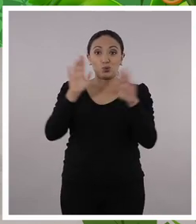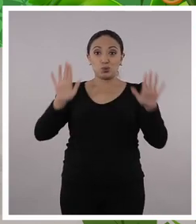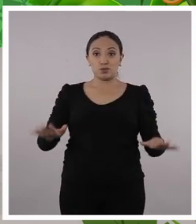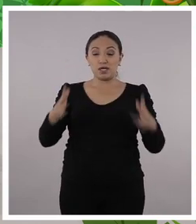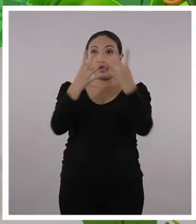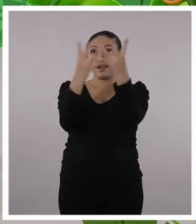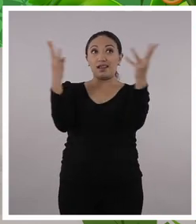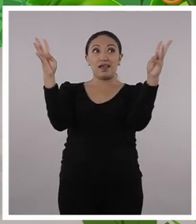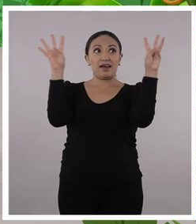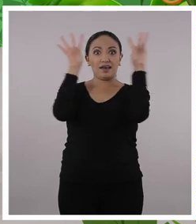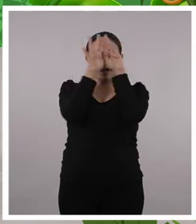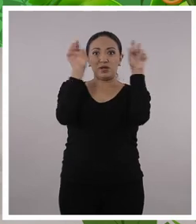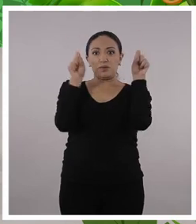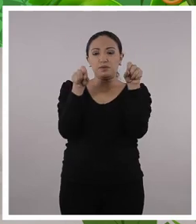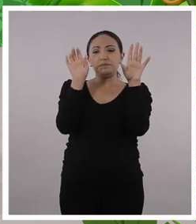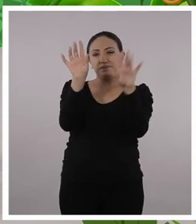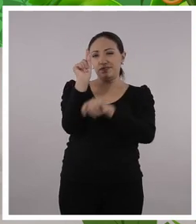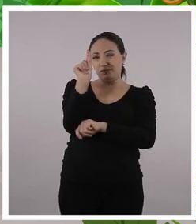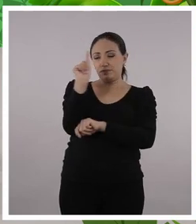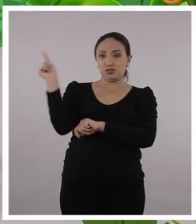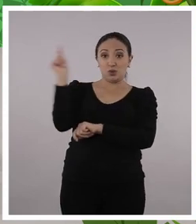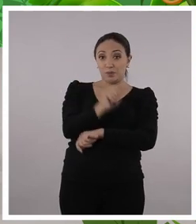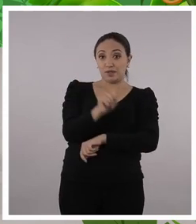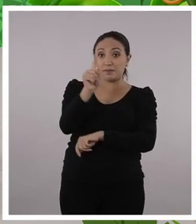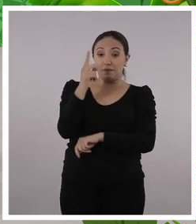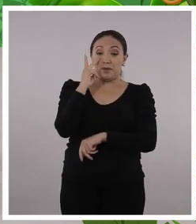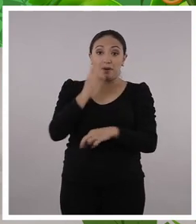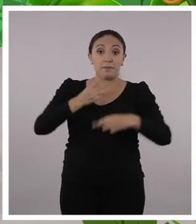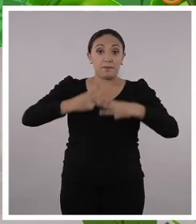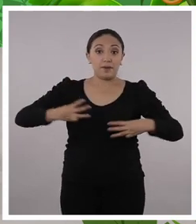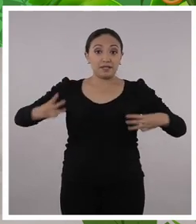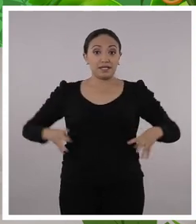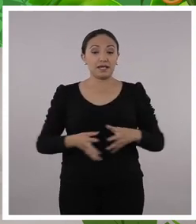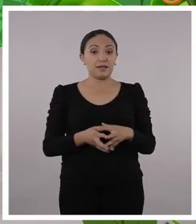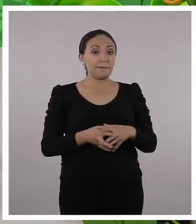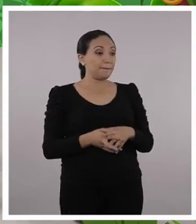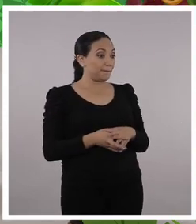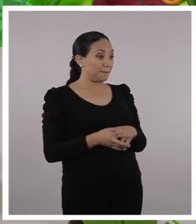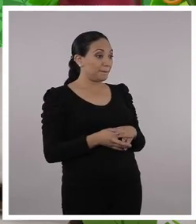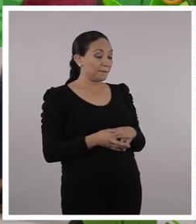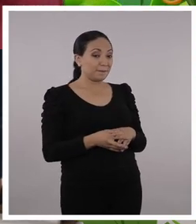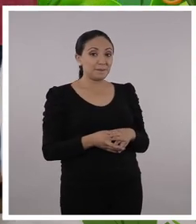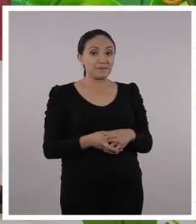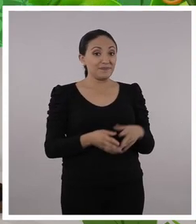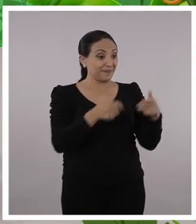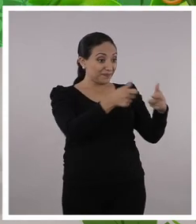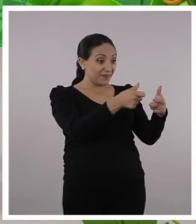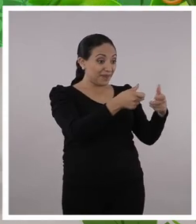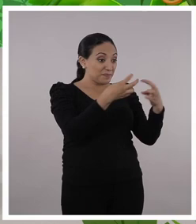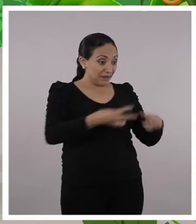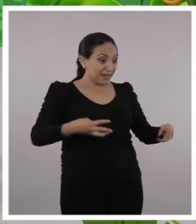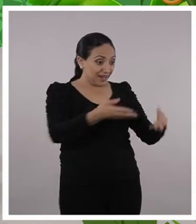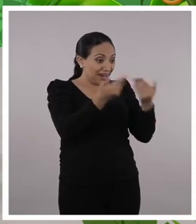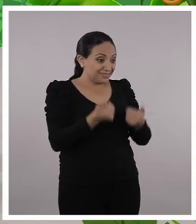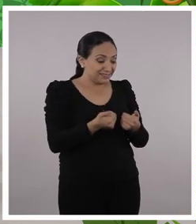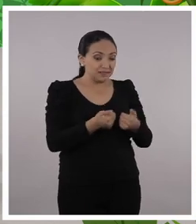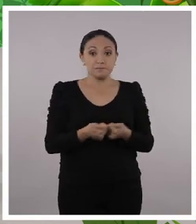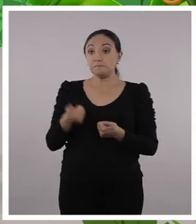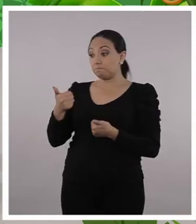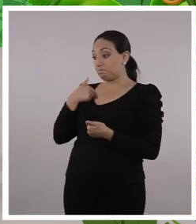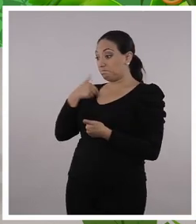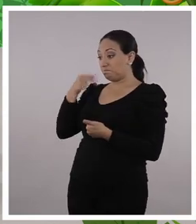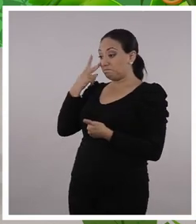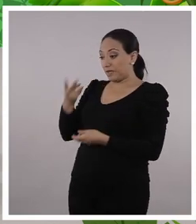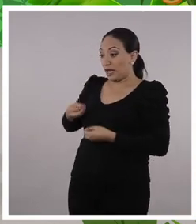crear nuestra selva en casa. Ya mismo está por llegar y veamos qué consiguió. ¡Jessie! ¡Profe Monse! Mira todo